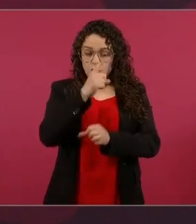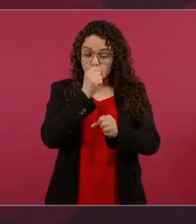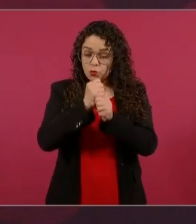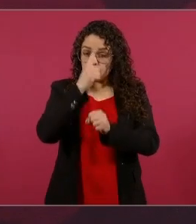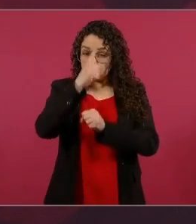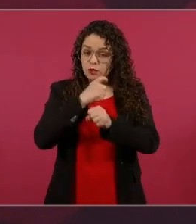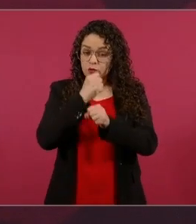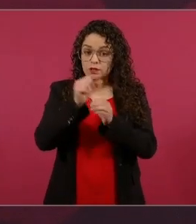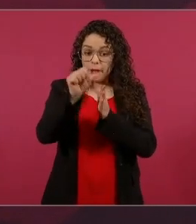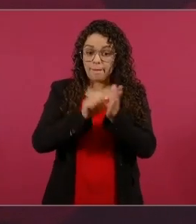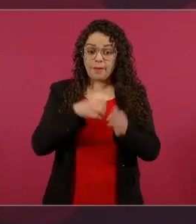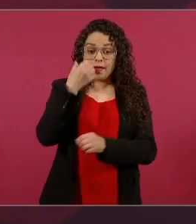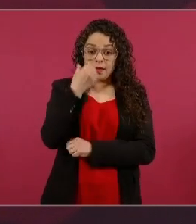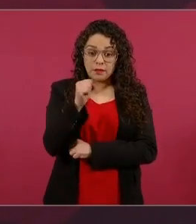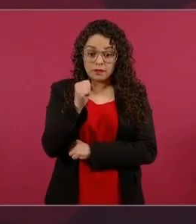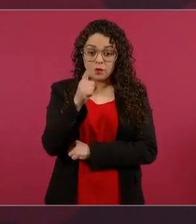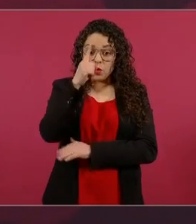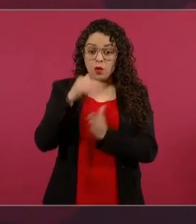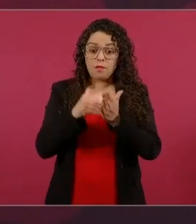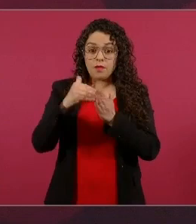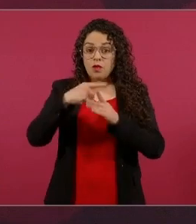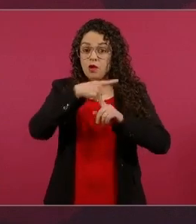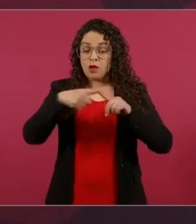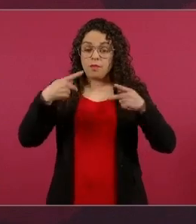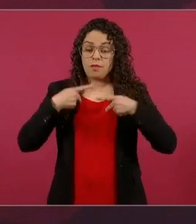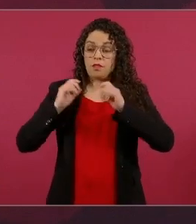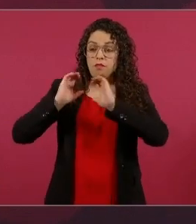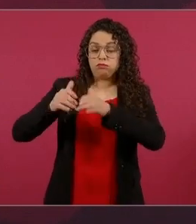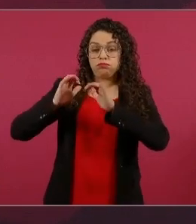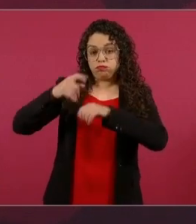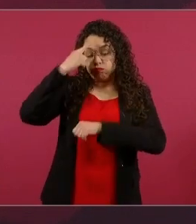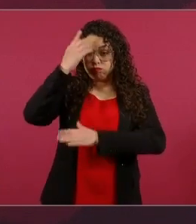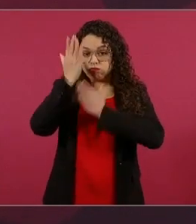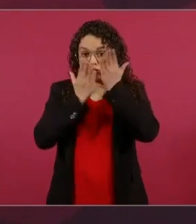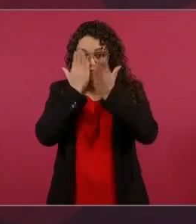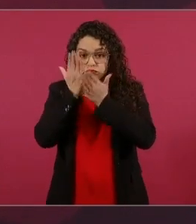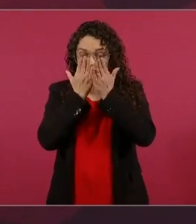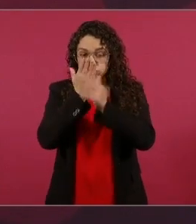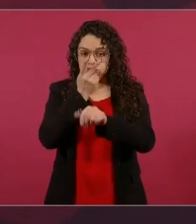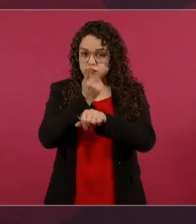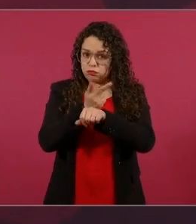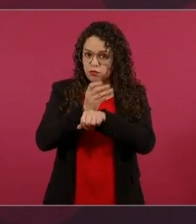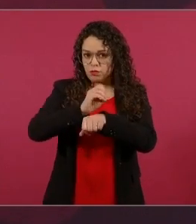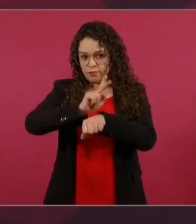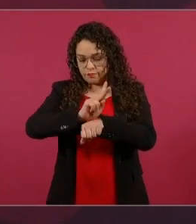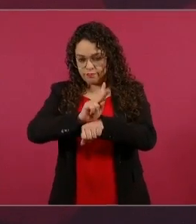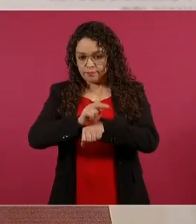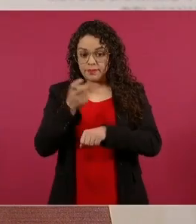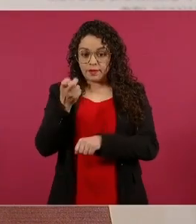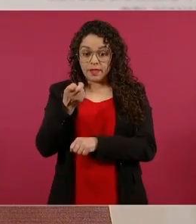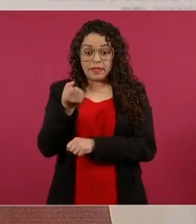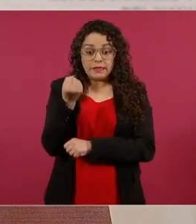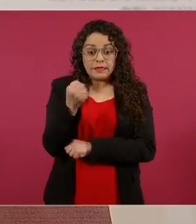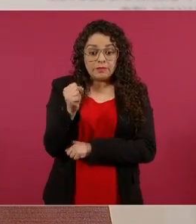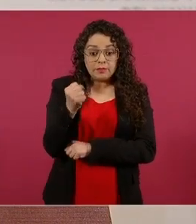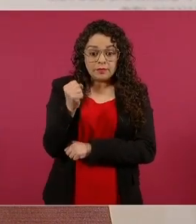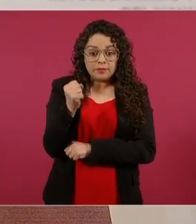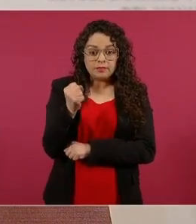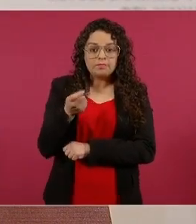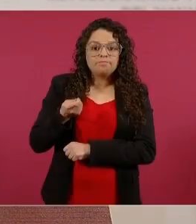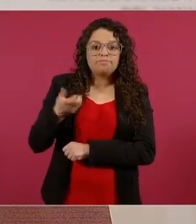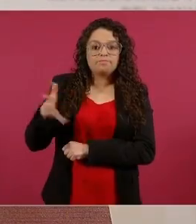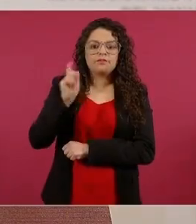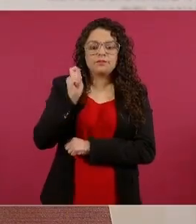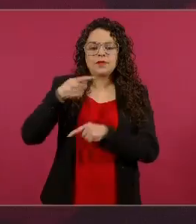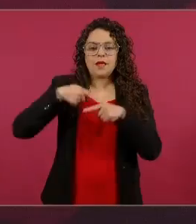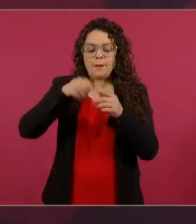un millón y medio de jóvenes al bachillerato eh entran en septiembre a partir de ese momento son considerados becarios porque es cuando las